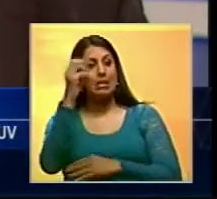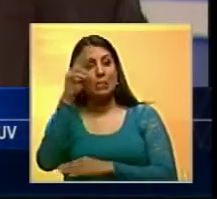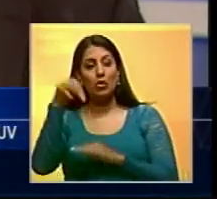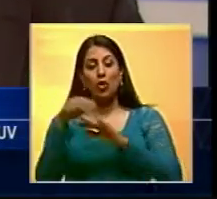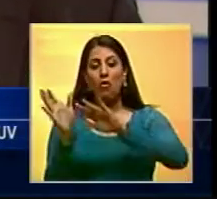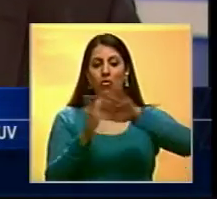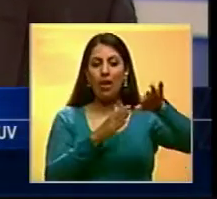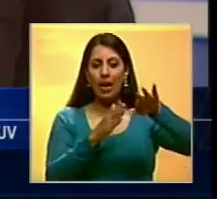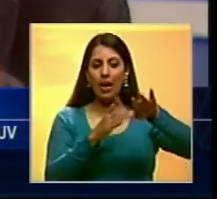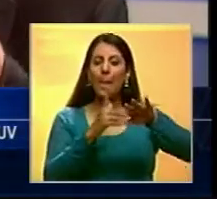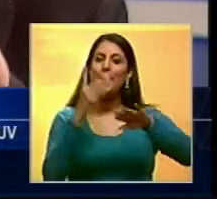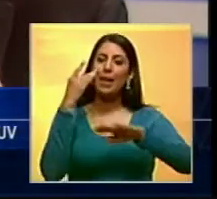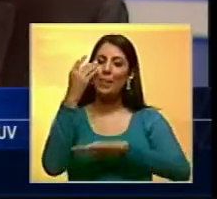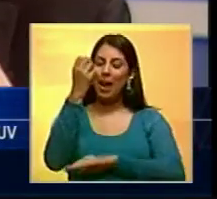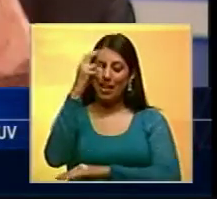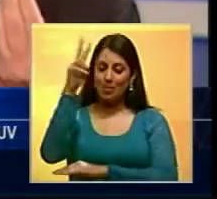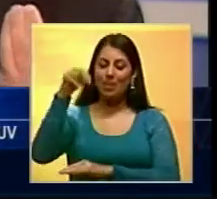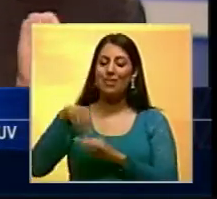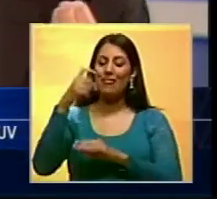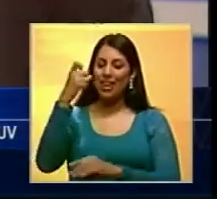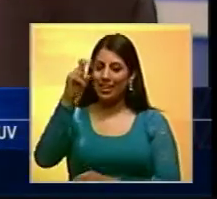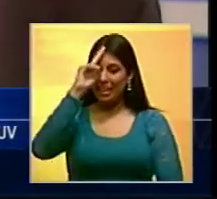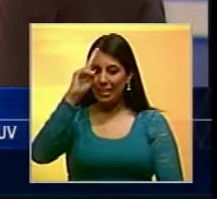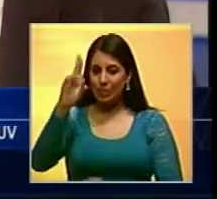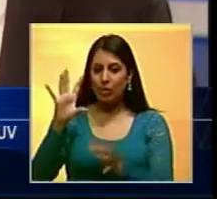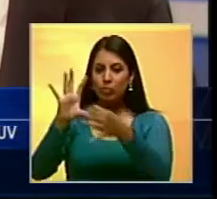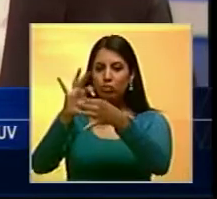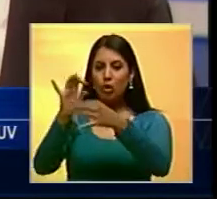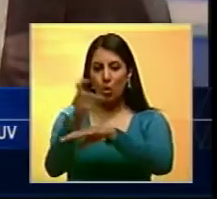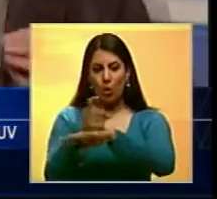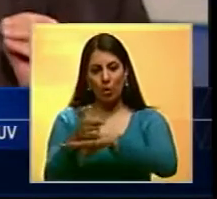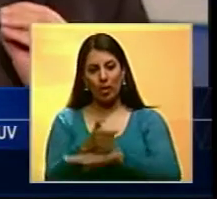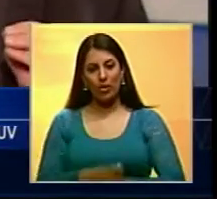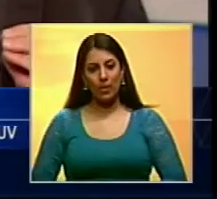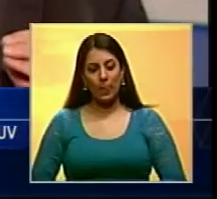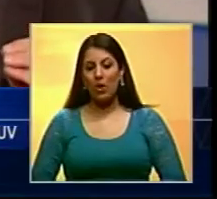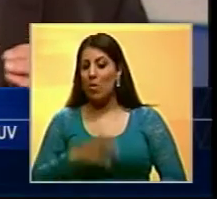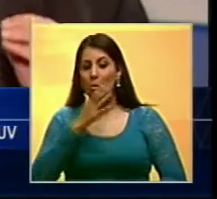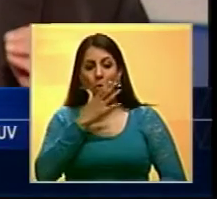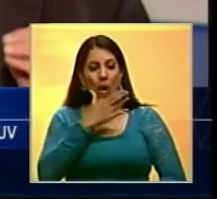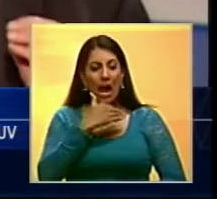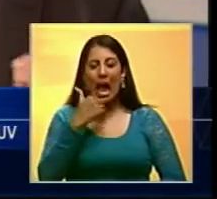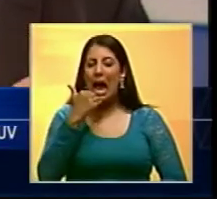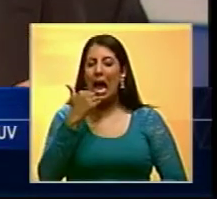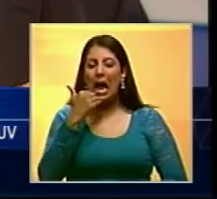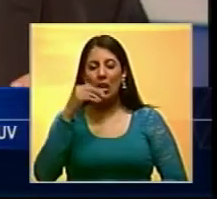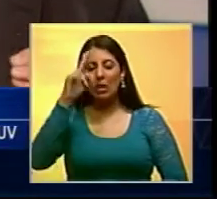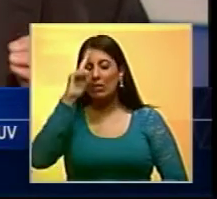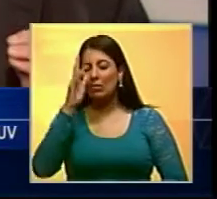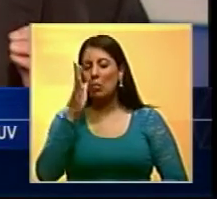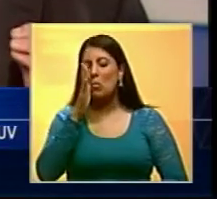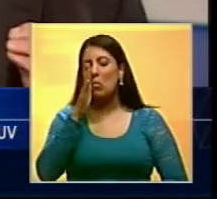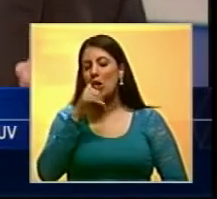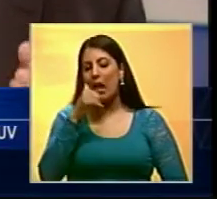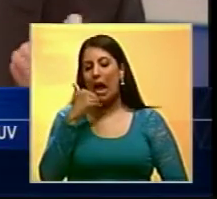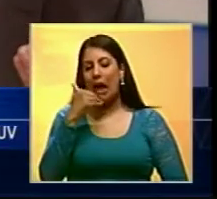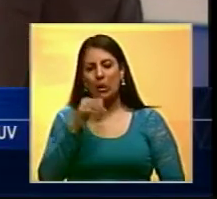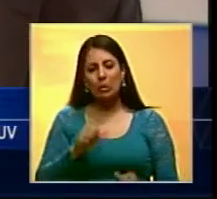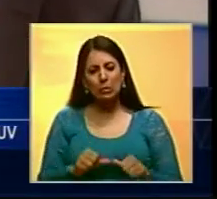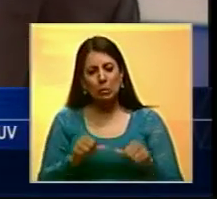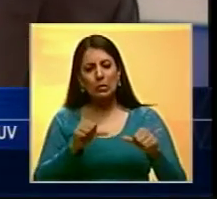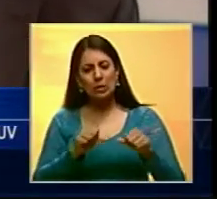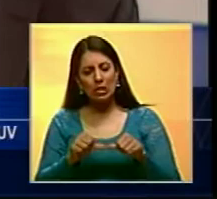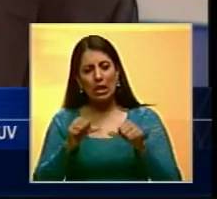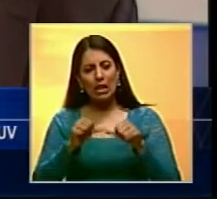Asamblea Nacional tiene que reconocer y tiene que trabajar con el gobierno que está. No hay ninguna razón por la cual seguir en